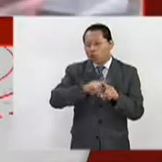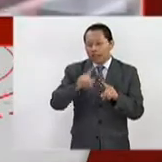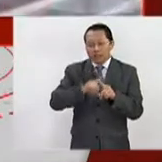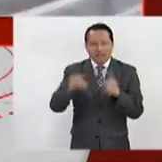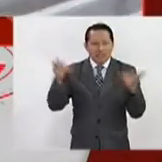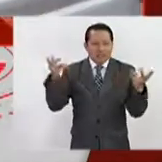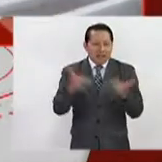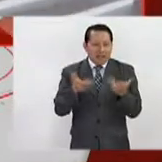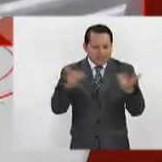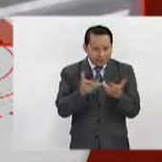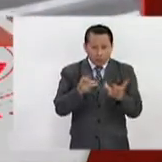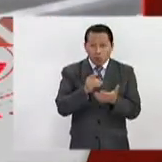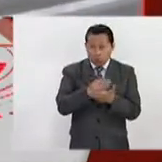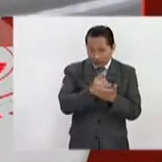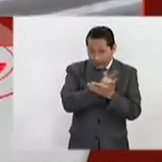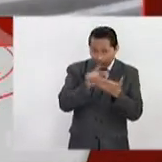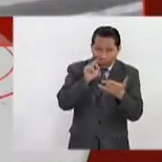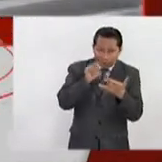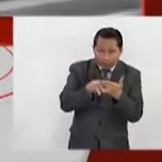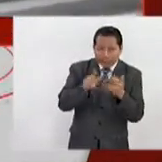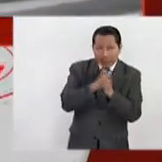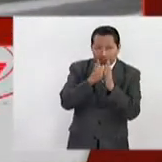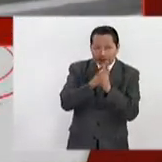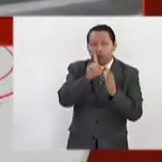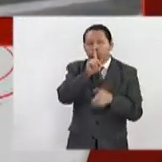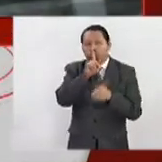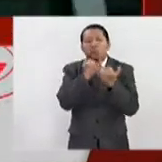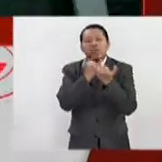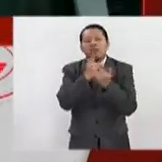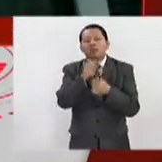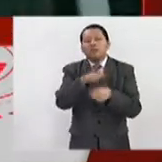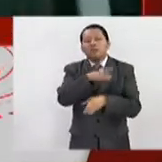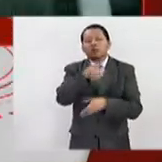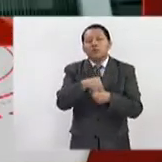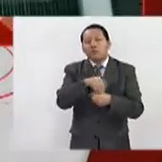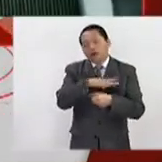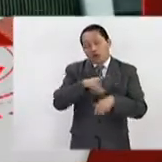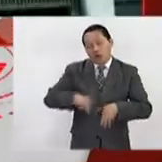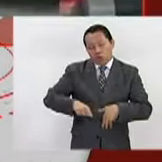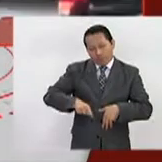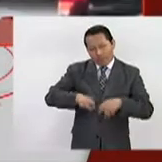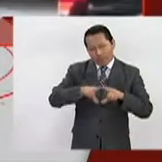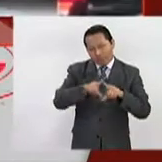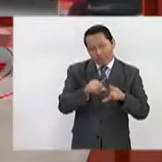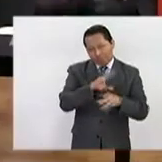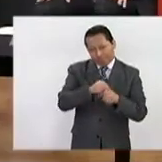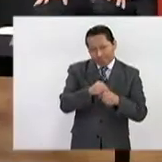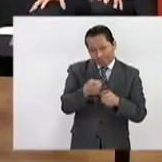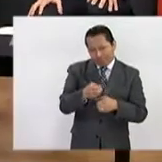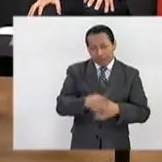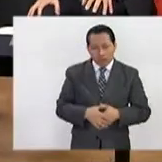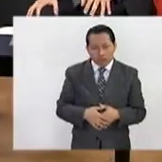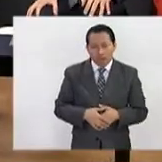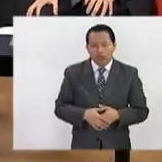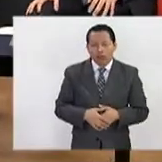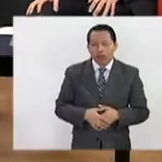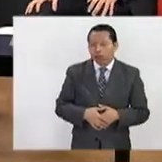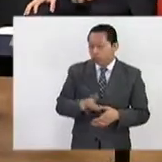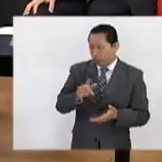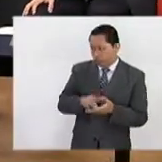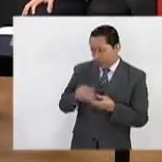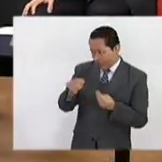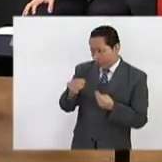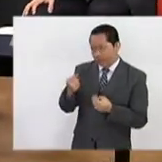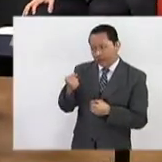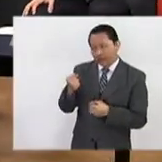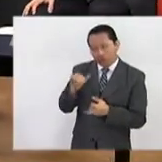prácticas, no solo de transparencia y de participación, sino finalmente todo lo que involucra el gobierno abierto. Pues muchísimas gracias, muchísima suerte. ¿A